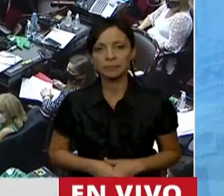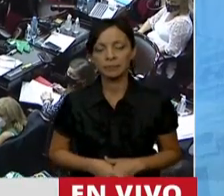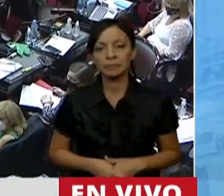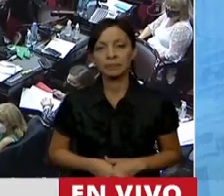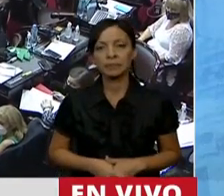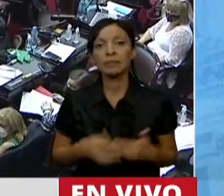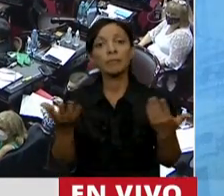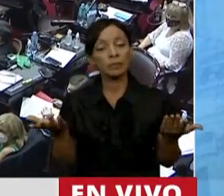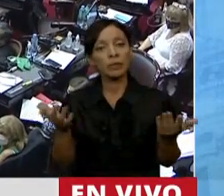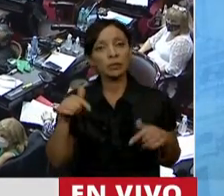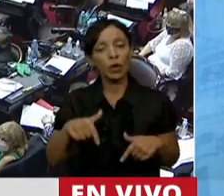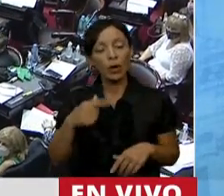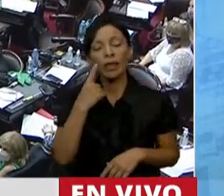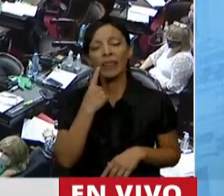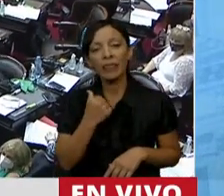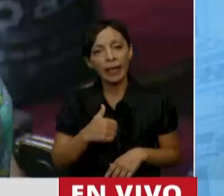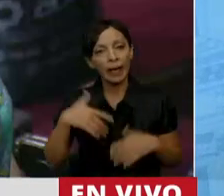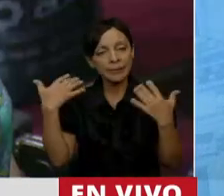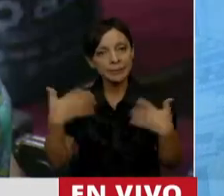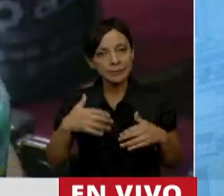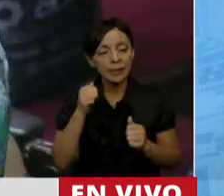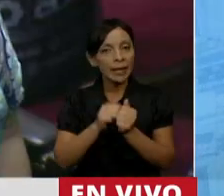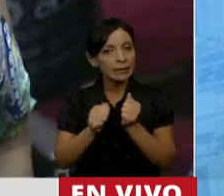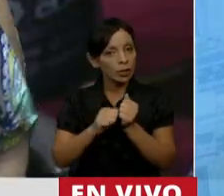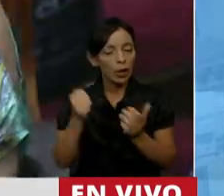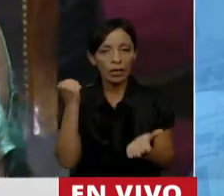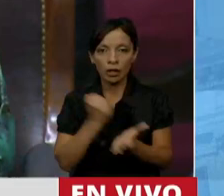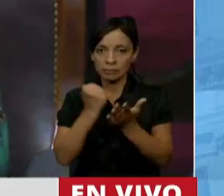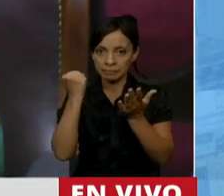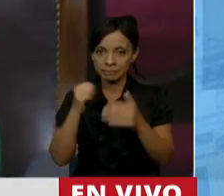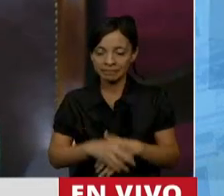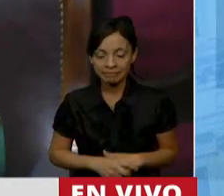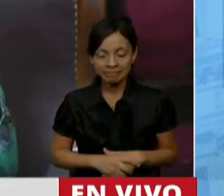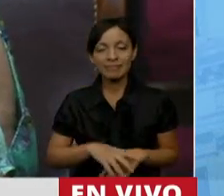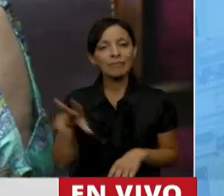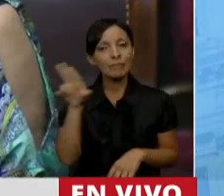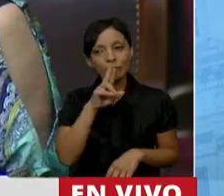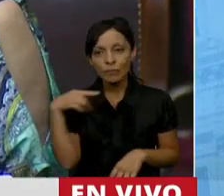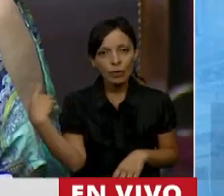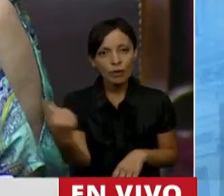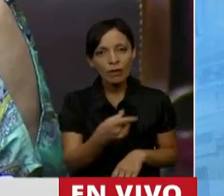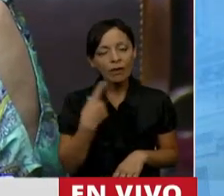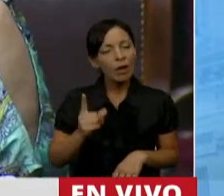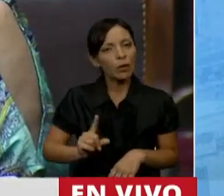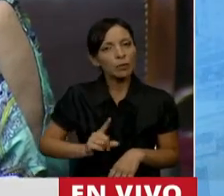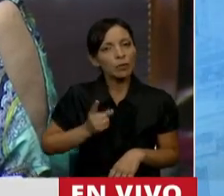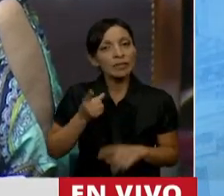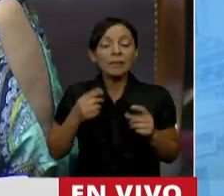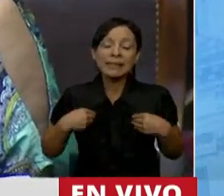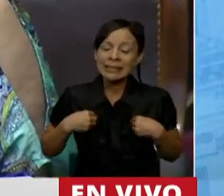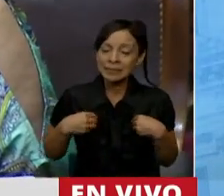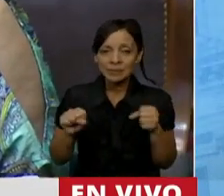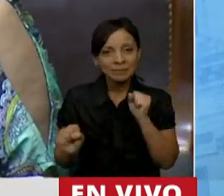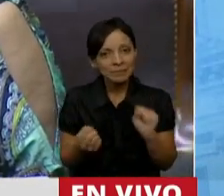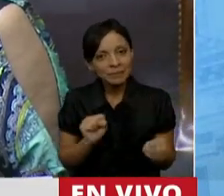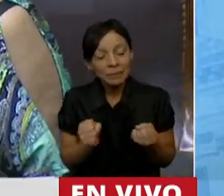Por eso, hoy es un día histórico y estamos orgullosas y también estamos nerviosas porque